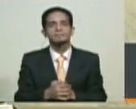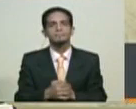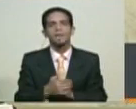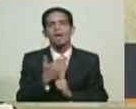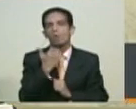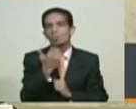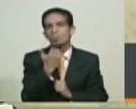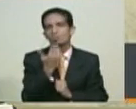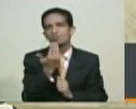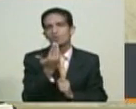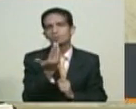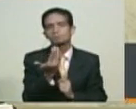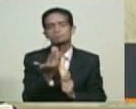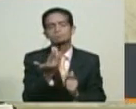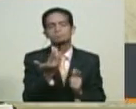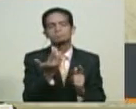gustaría